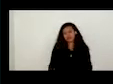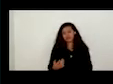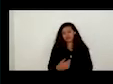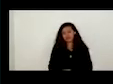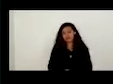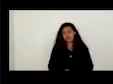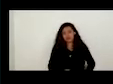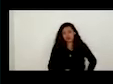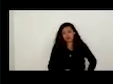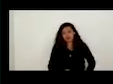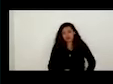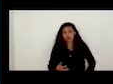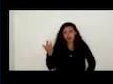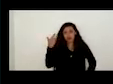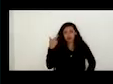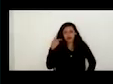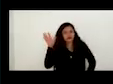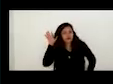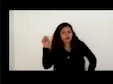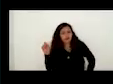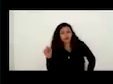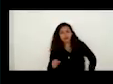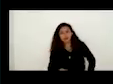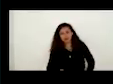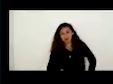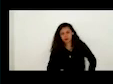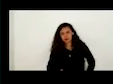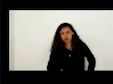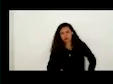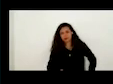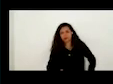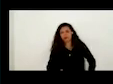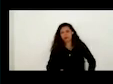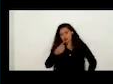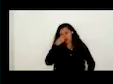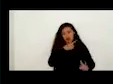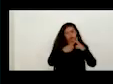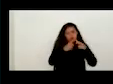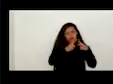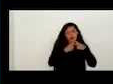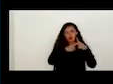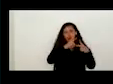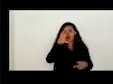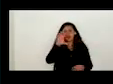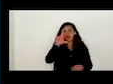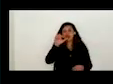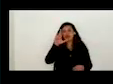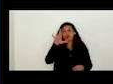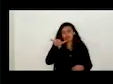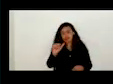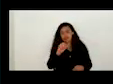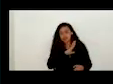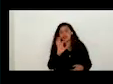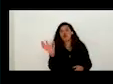lo que se oye por ahí. Podríamos decir que en cuanto a cálculo de calorías, lo que un varón,